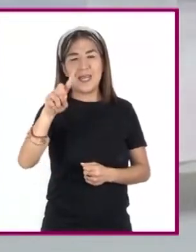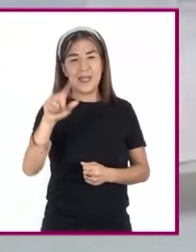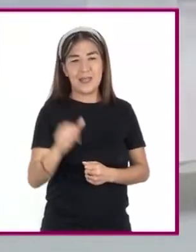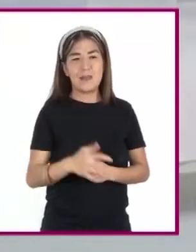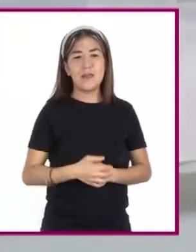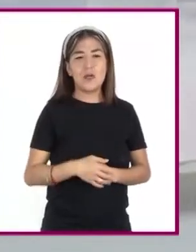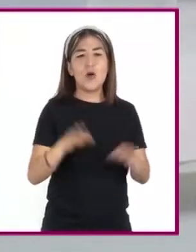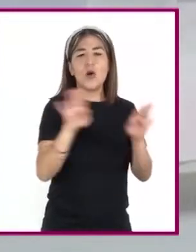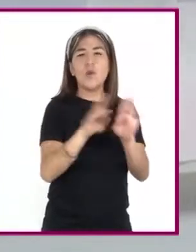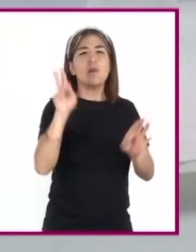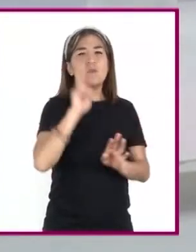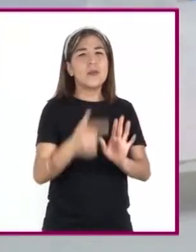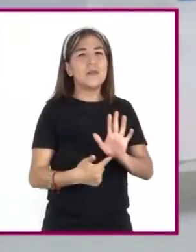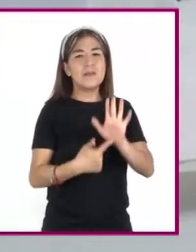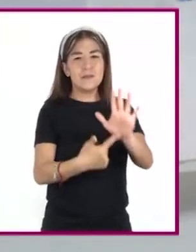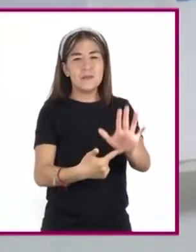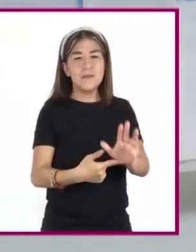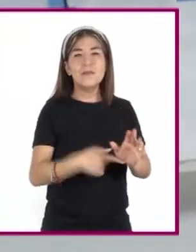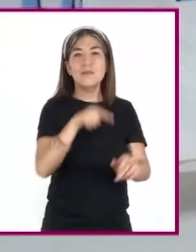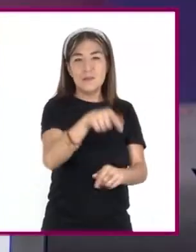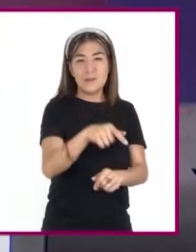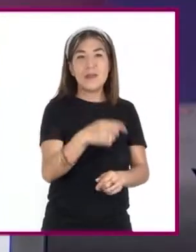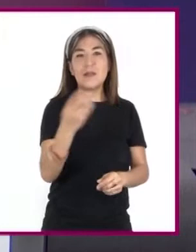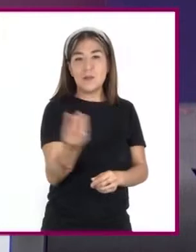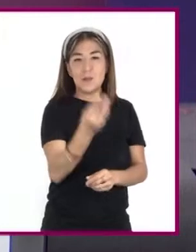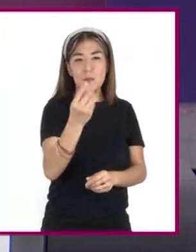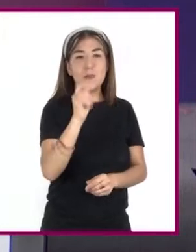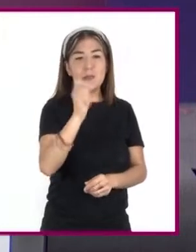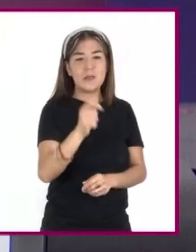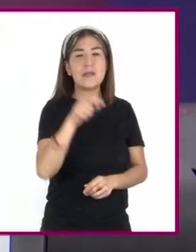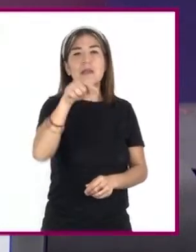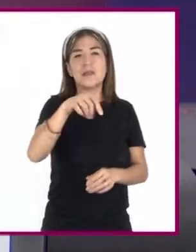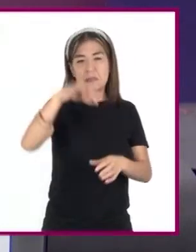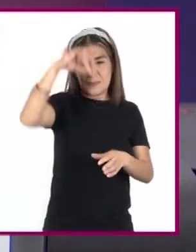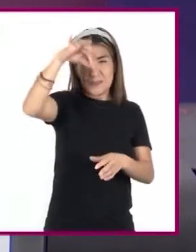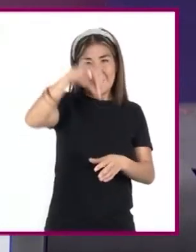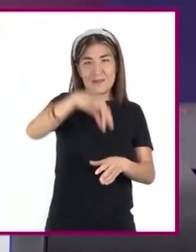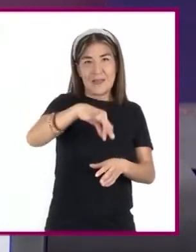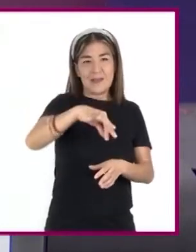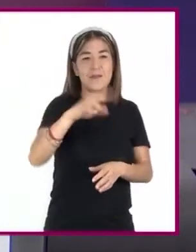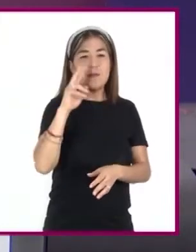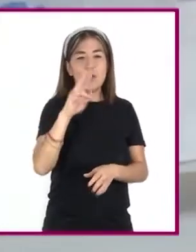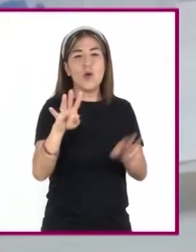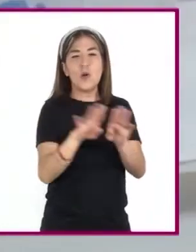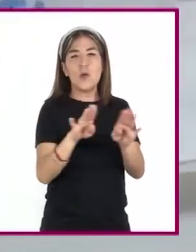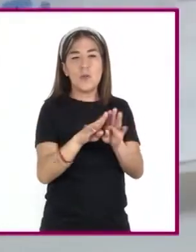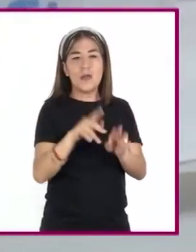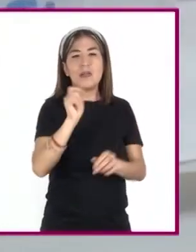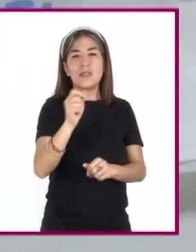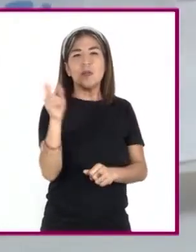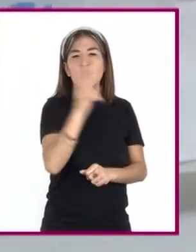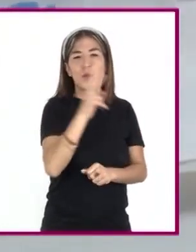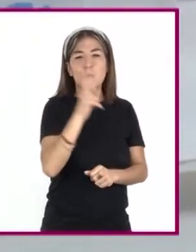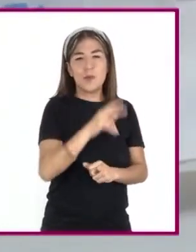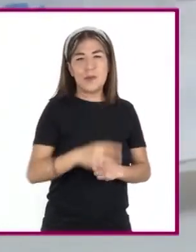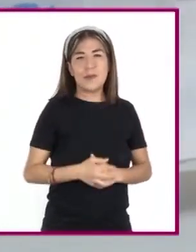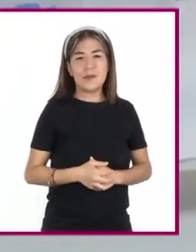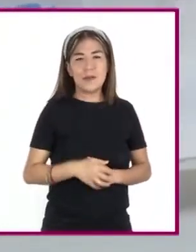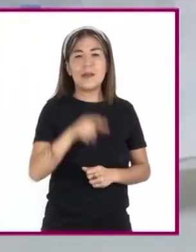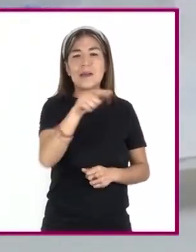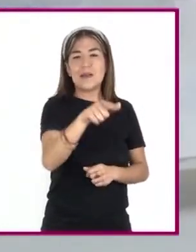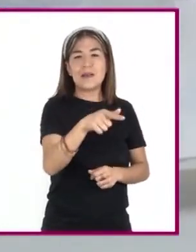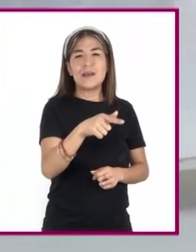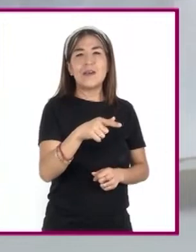Para comprobar que lo que se está obteniendo es oxígeno, acercamos la varita y veamos cómo la reacción produce